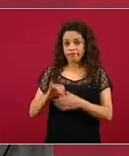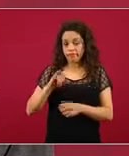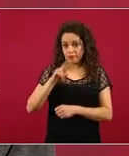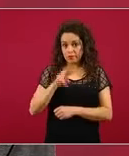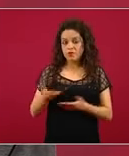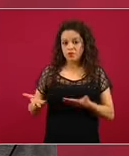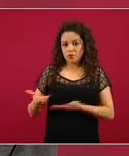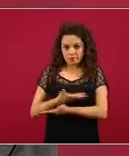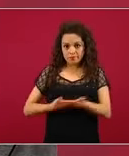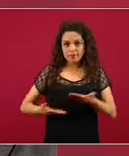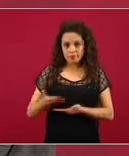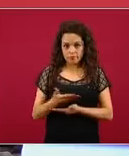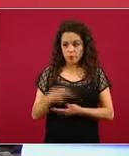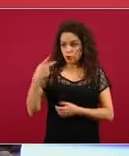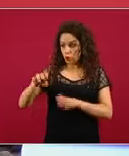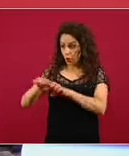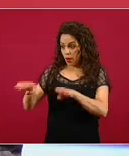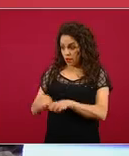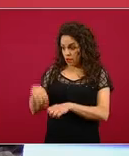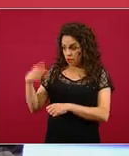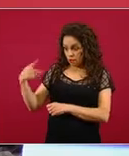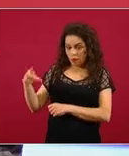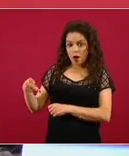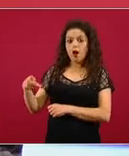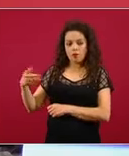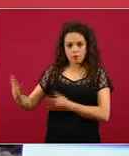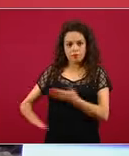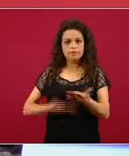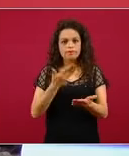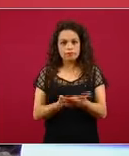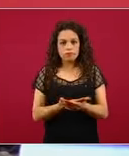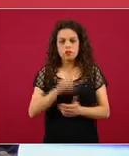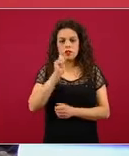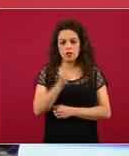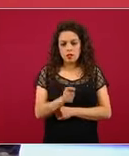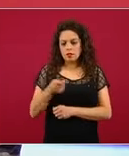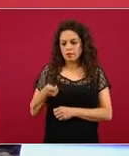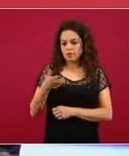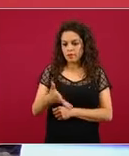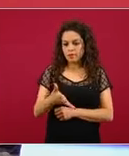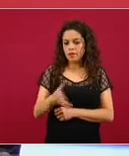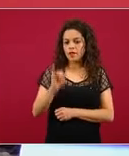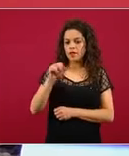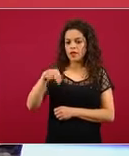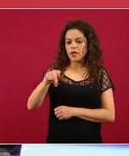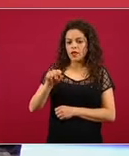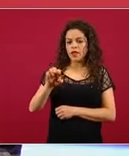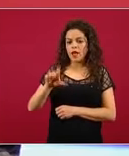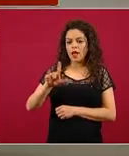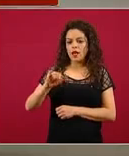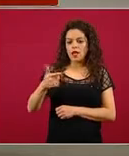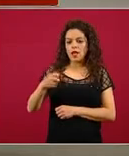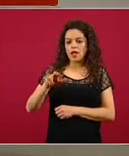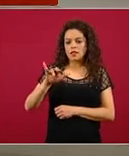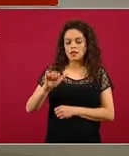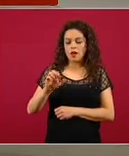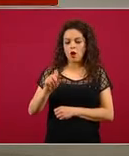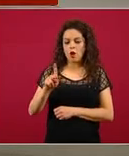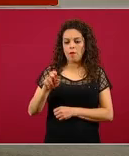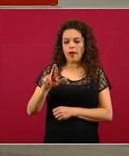y su equipo, nos puso a disposición lo que llamamos inteligencia operativa de campo en los núcleos